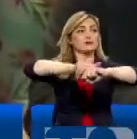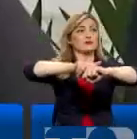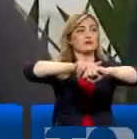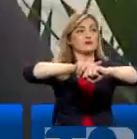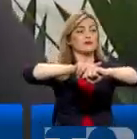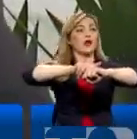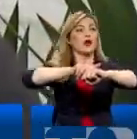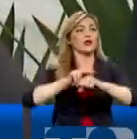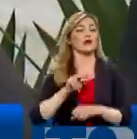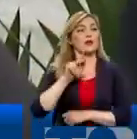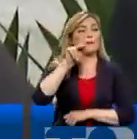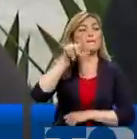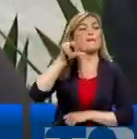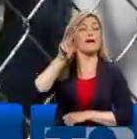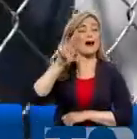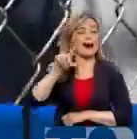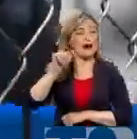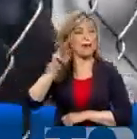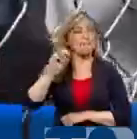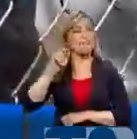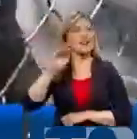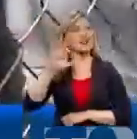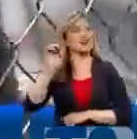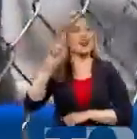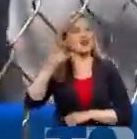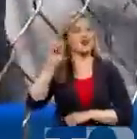y parlamentarios andinos.